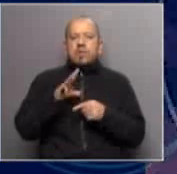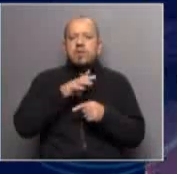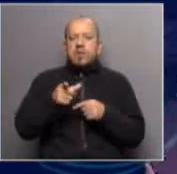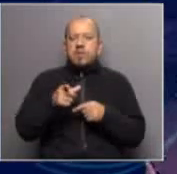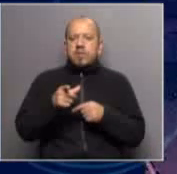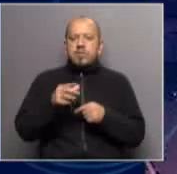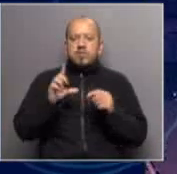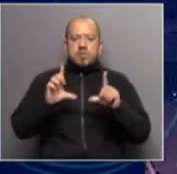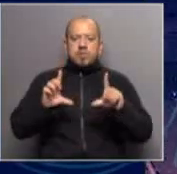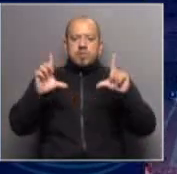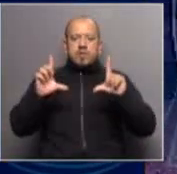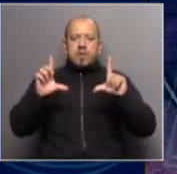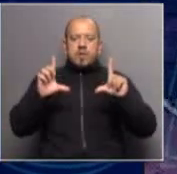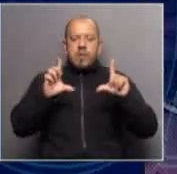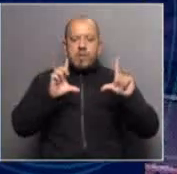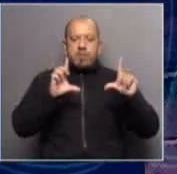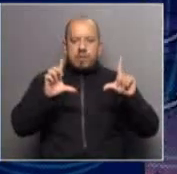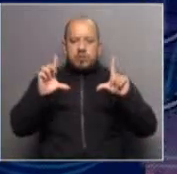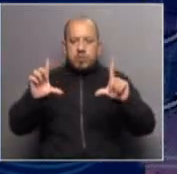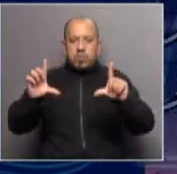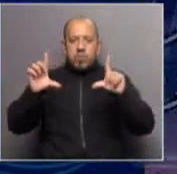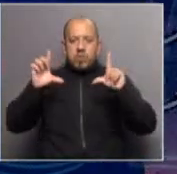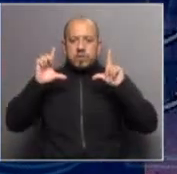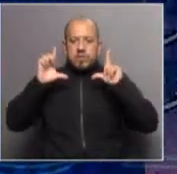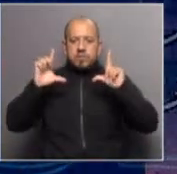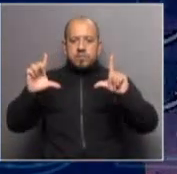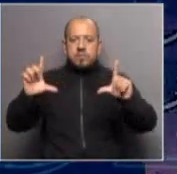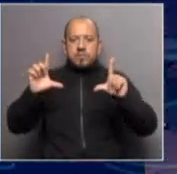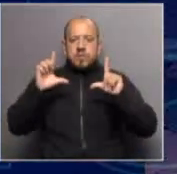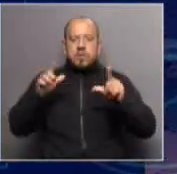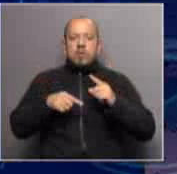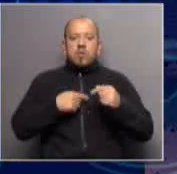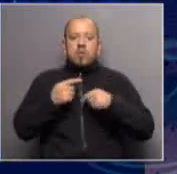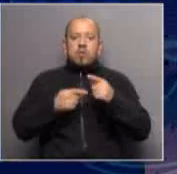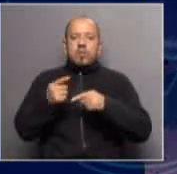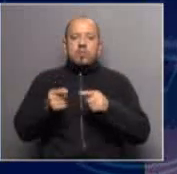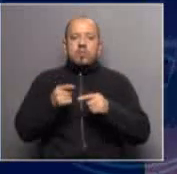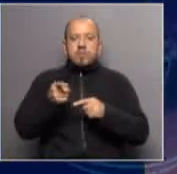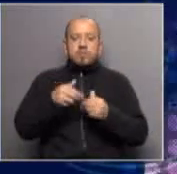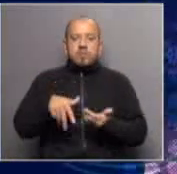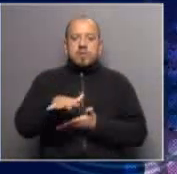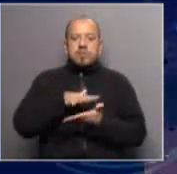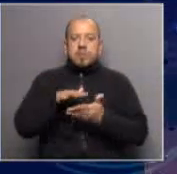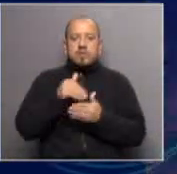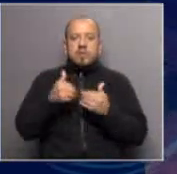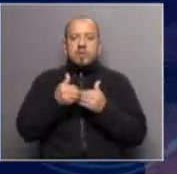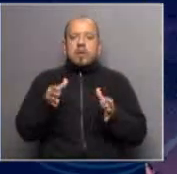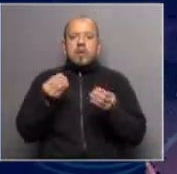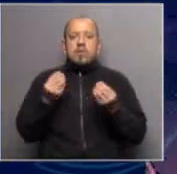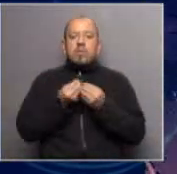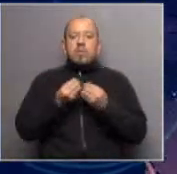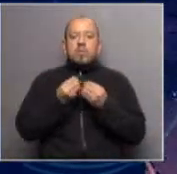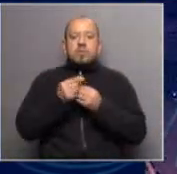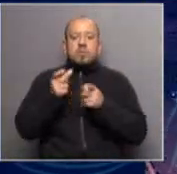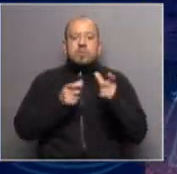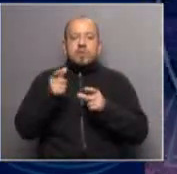que es un plano secuencia, que es que nos permitió, que como no había continuidad y la plaza estaba abierta, mucha gente, por ejemplo, la